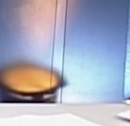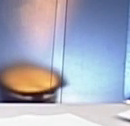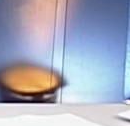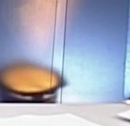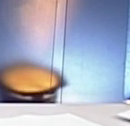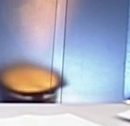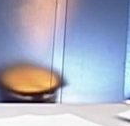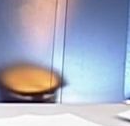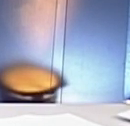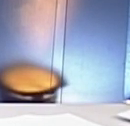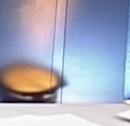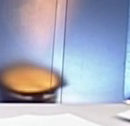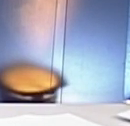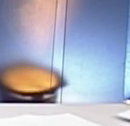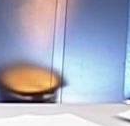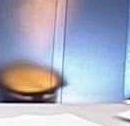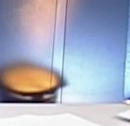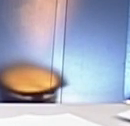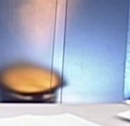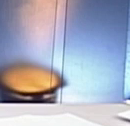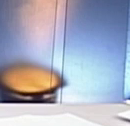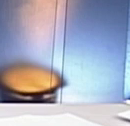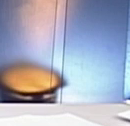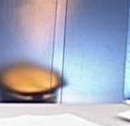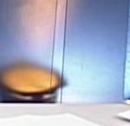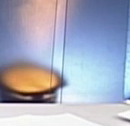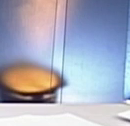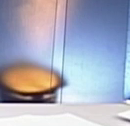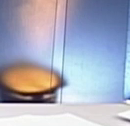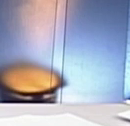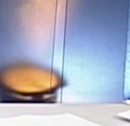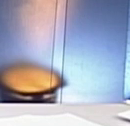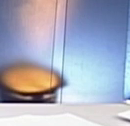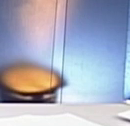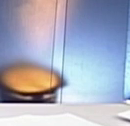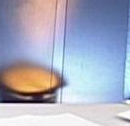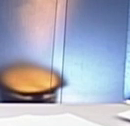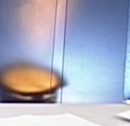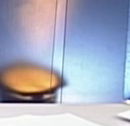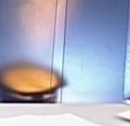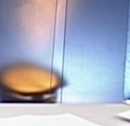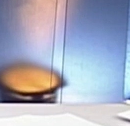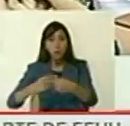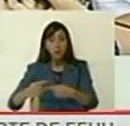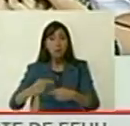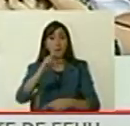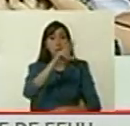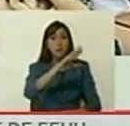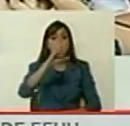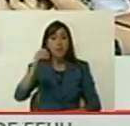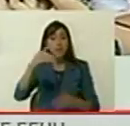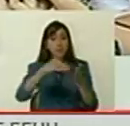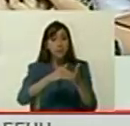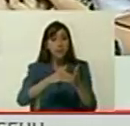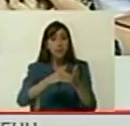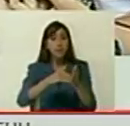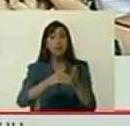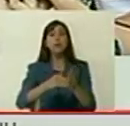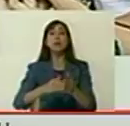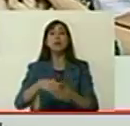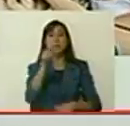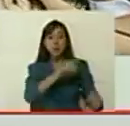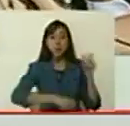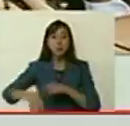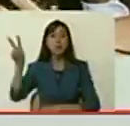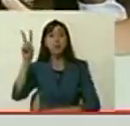canciller de la República, Jorge Arreaza, participa en la recolección de firmas en rechazo a las sanciones de Estados Unidos. Escuchemos. Tenemos que responder por ese juramento